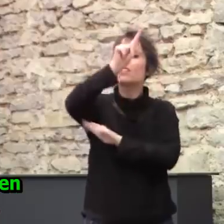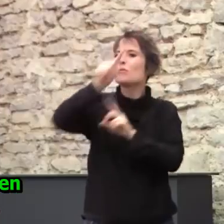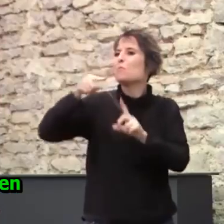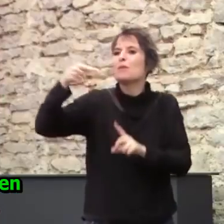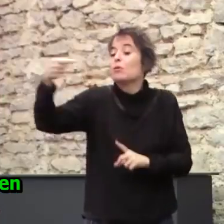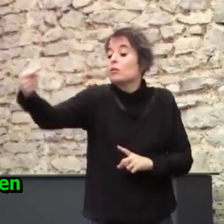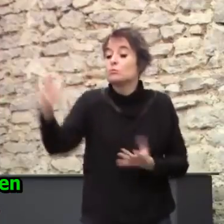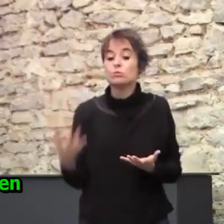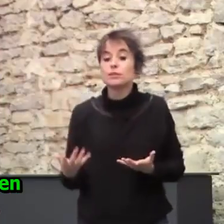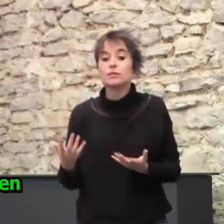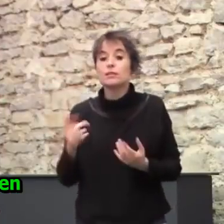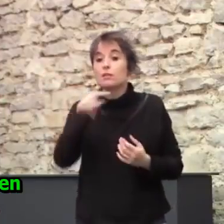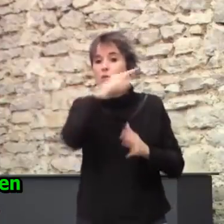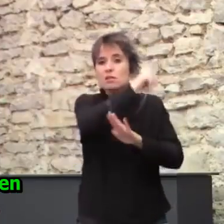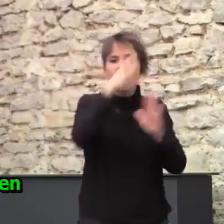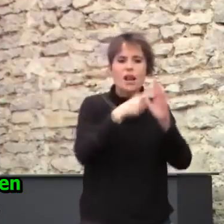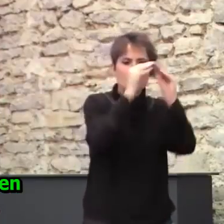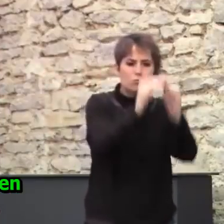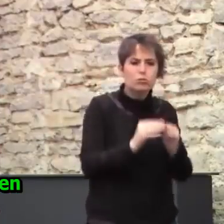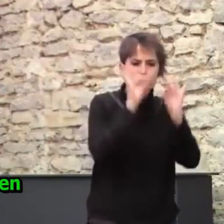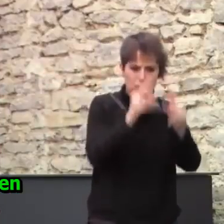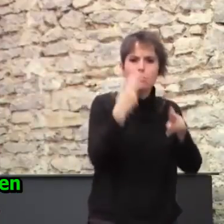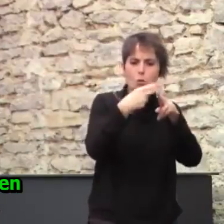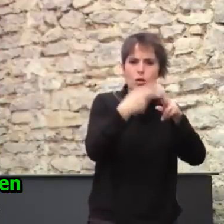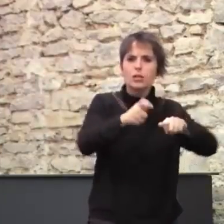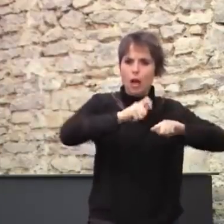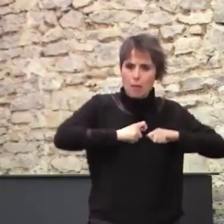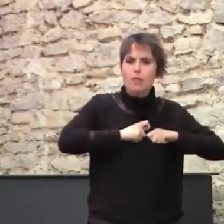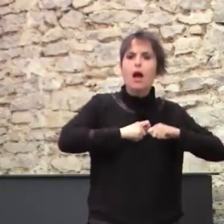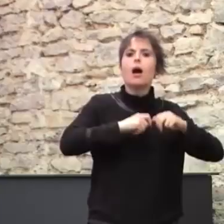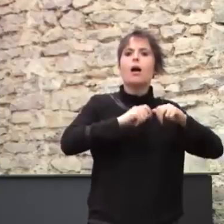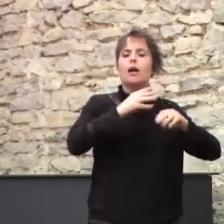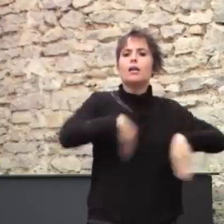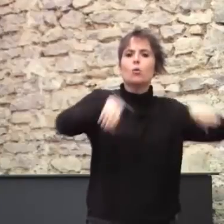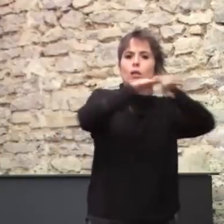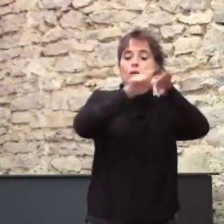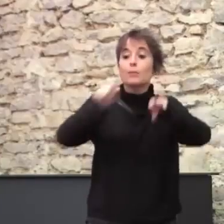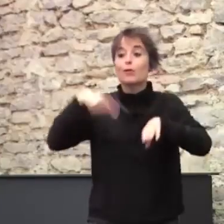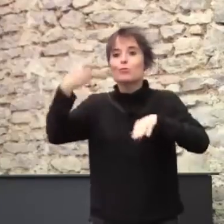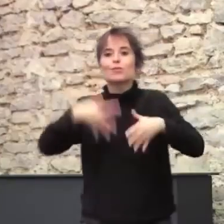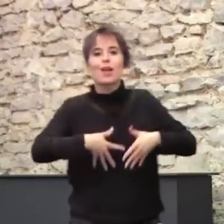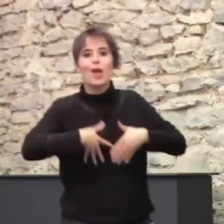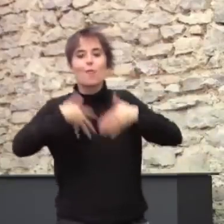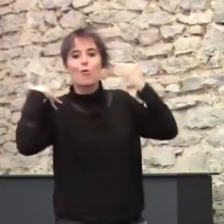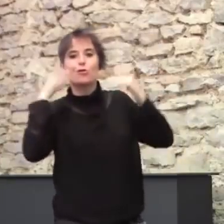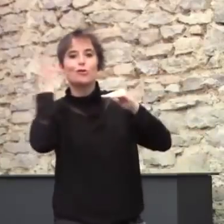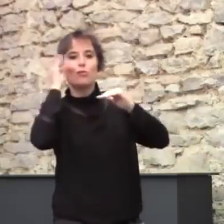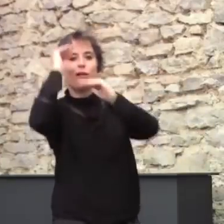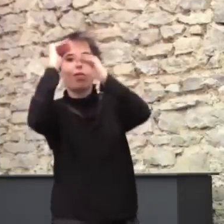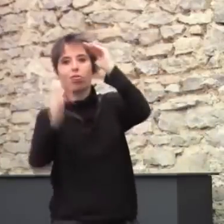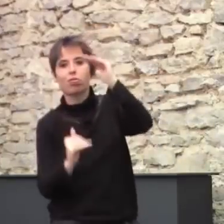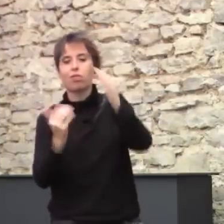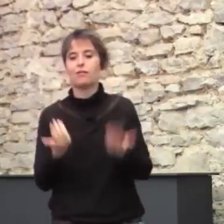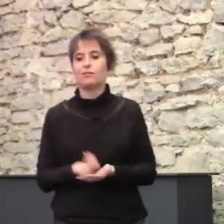¿de qué sirve que nos garanticen política y legalmente la igualdad si luego en el campo emocional no podemos aplicarlo,